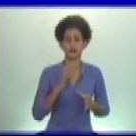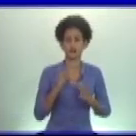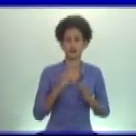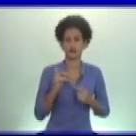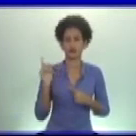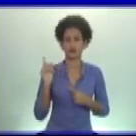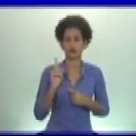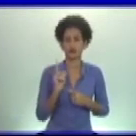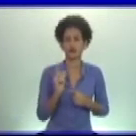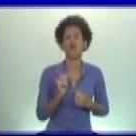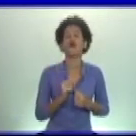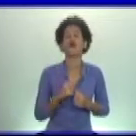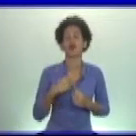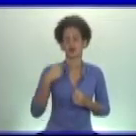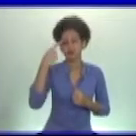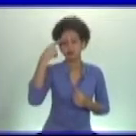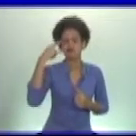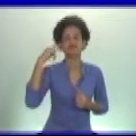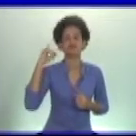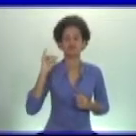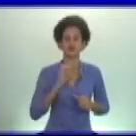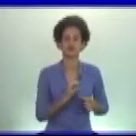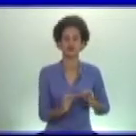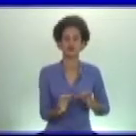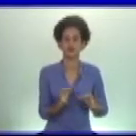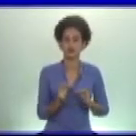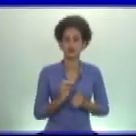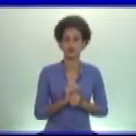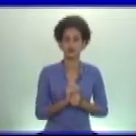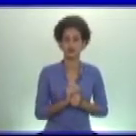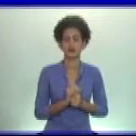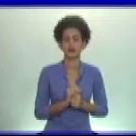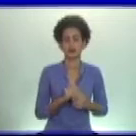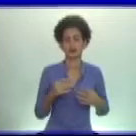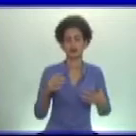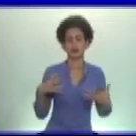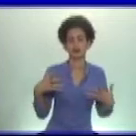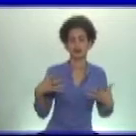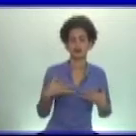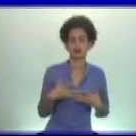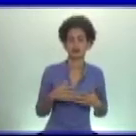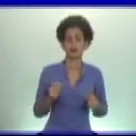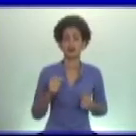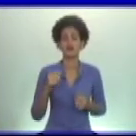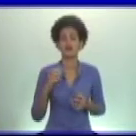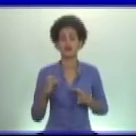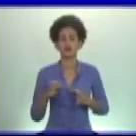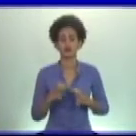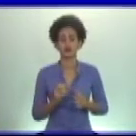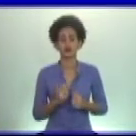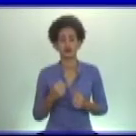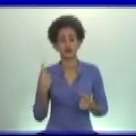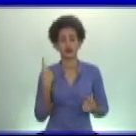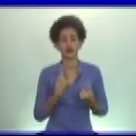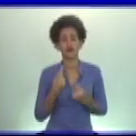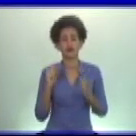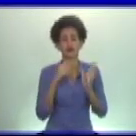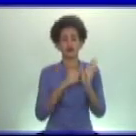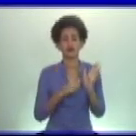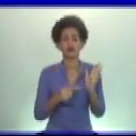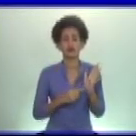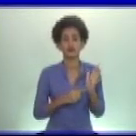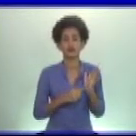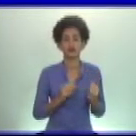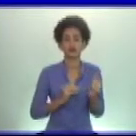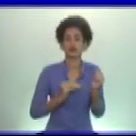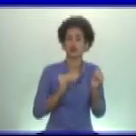tenemos que decir que sí es una función. Recuerden que una relación es una función si a cada elemento del dominio, tiene su imagen.